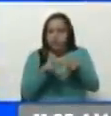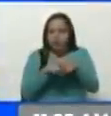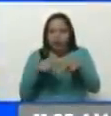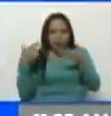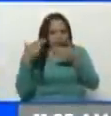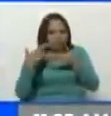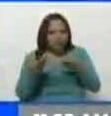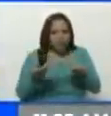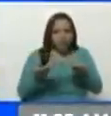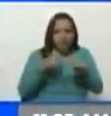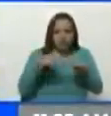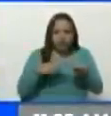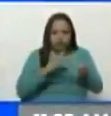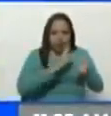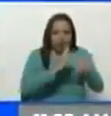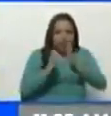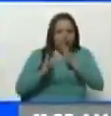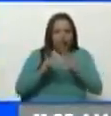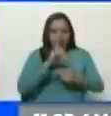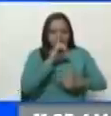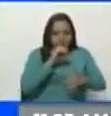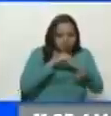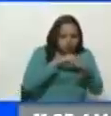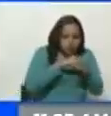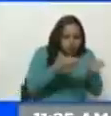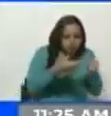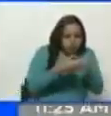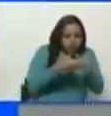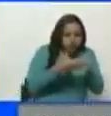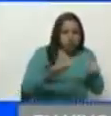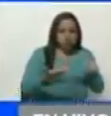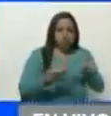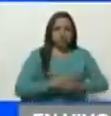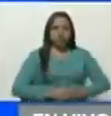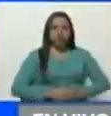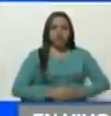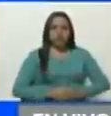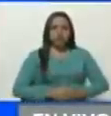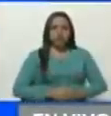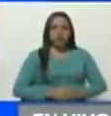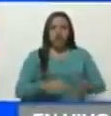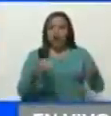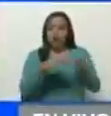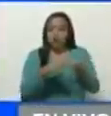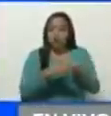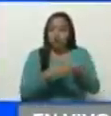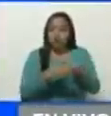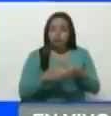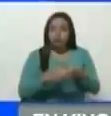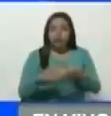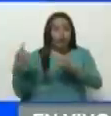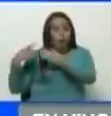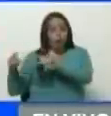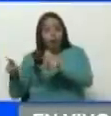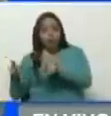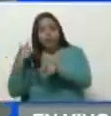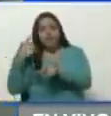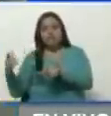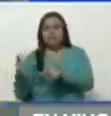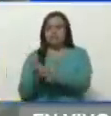nos organizábamos en células, etcétera, una cosa de esas. Esos partidos me parecían formidables, interminables.